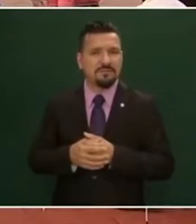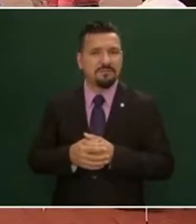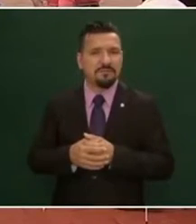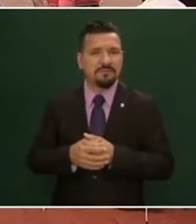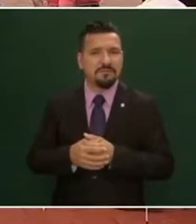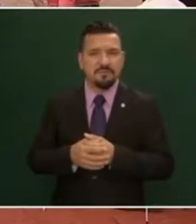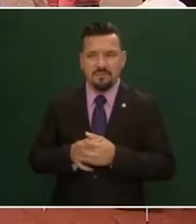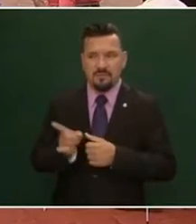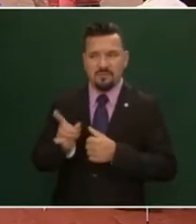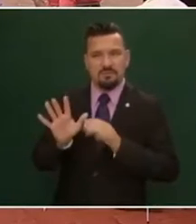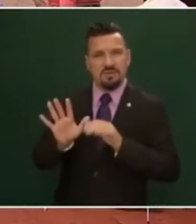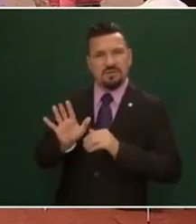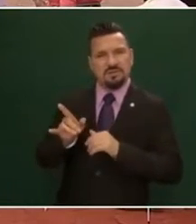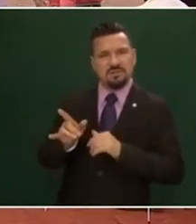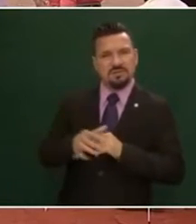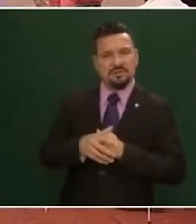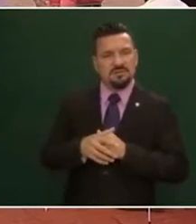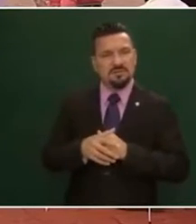mundial?